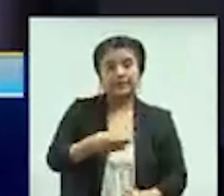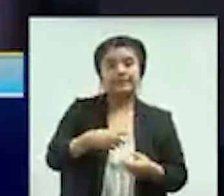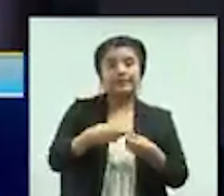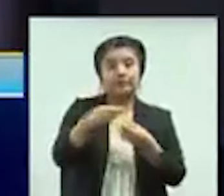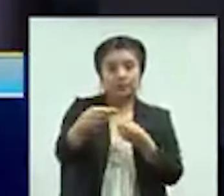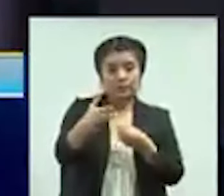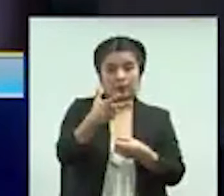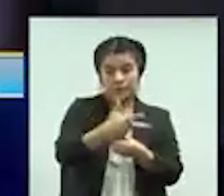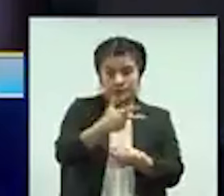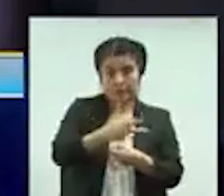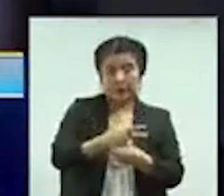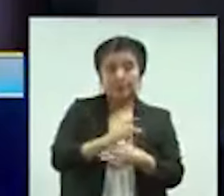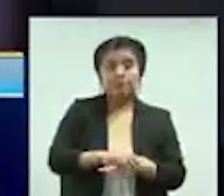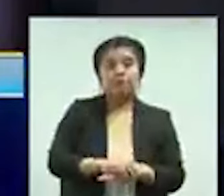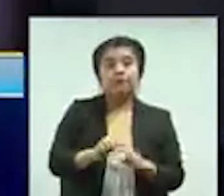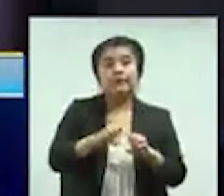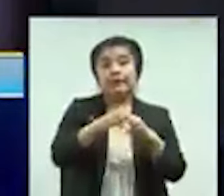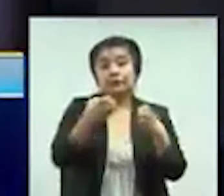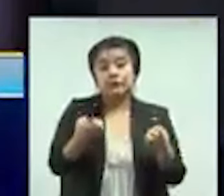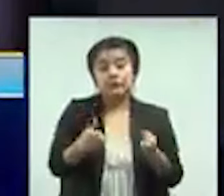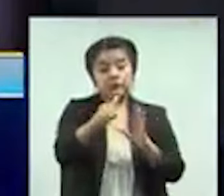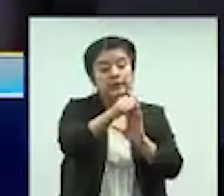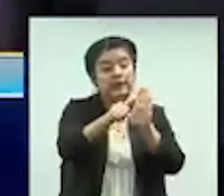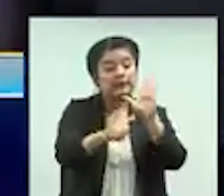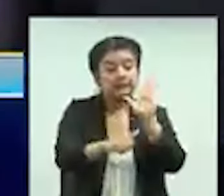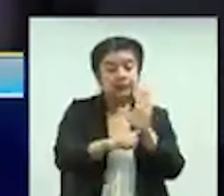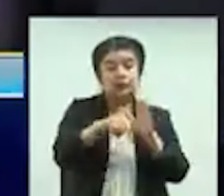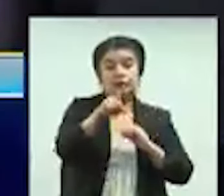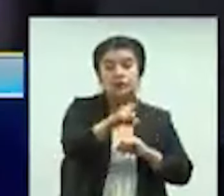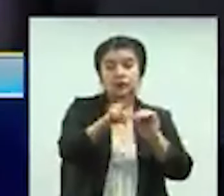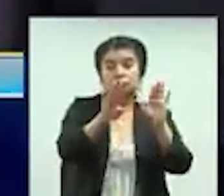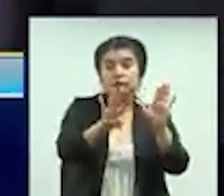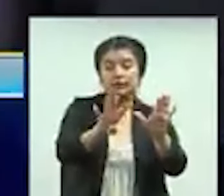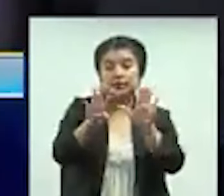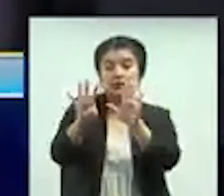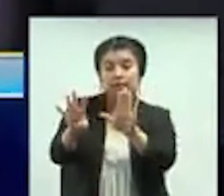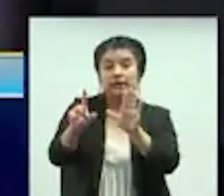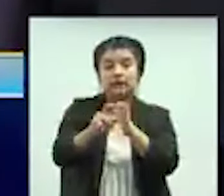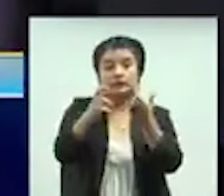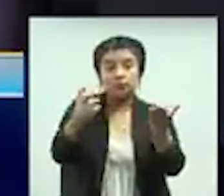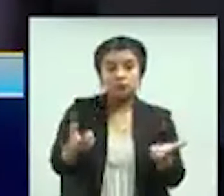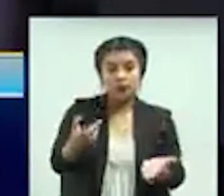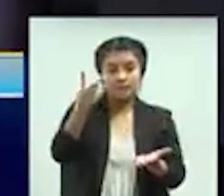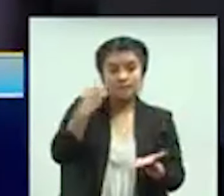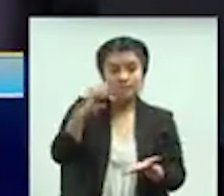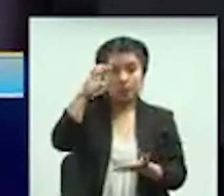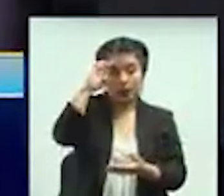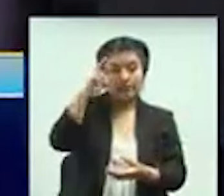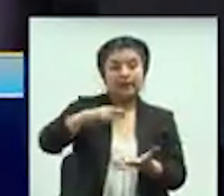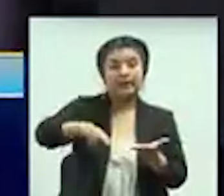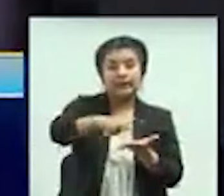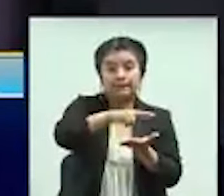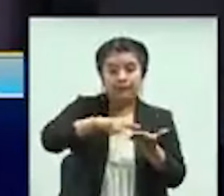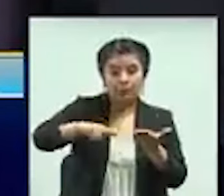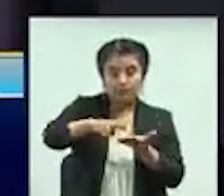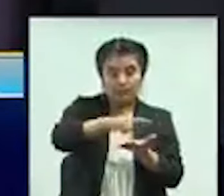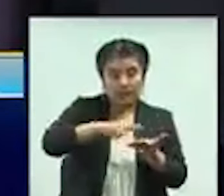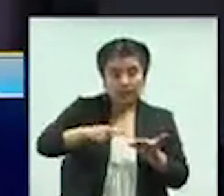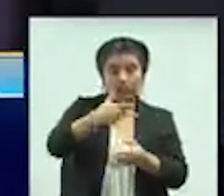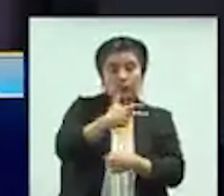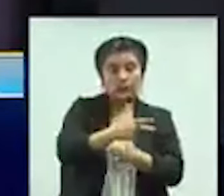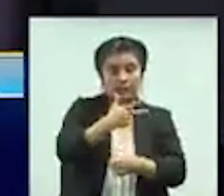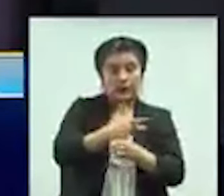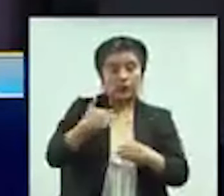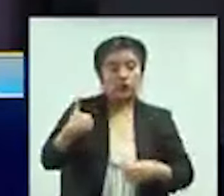pueblo. De conformidad con el artículo 199 de la Constitución Política de la República, los